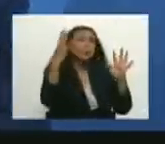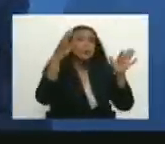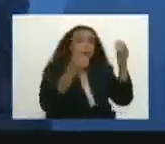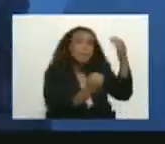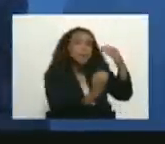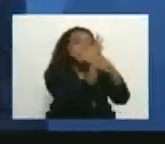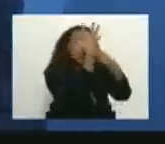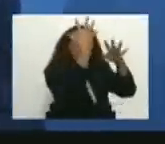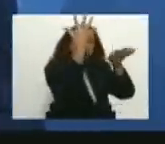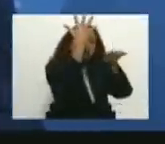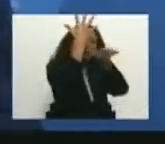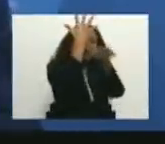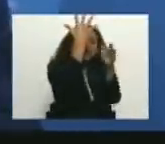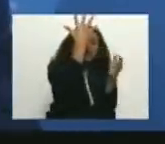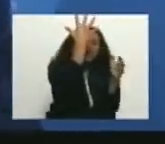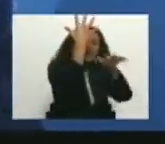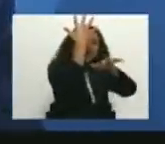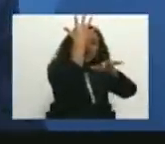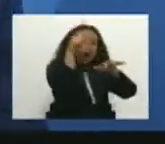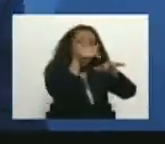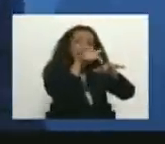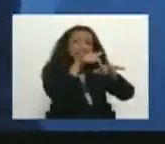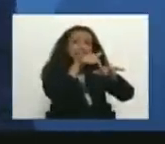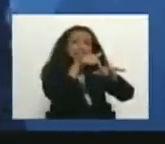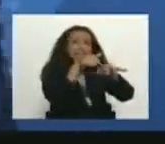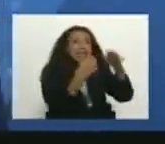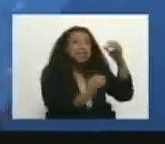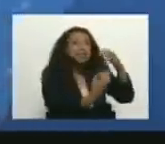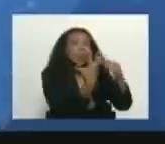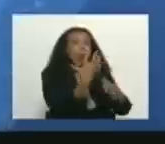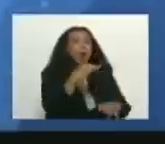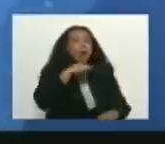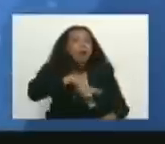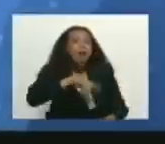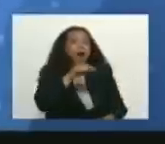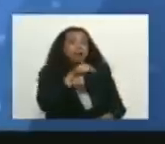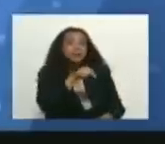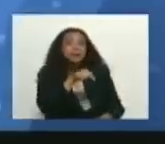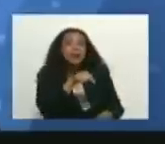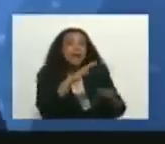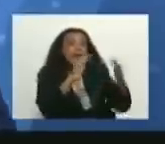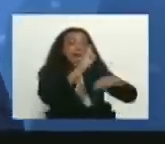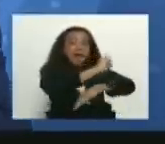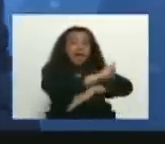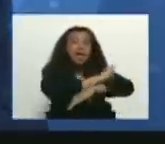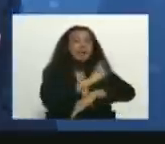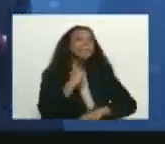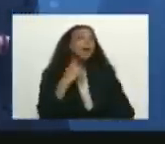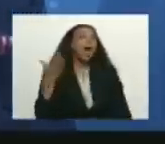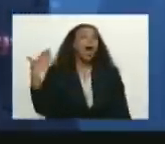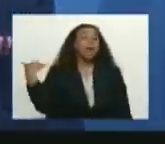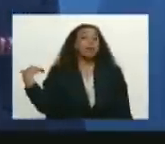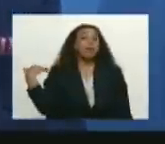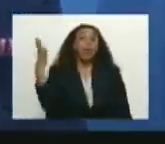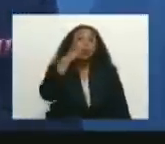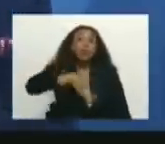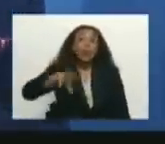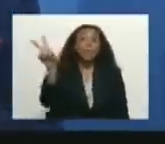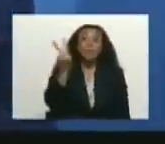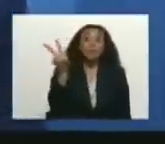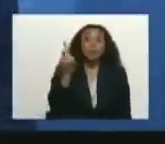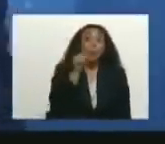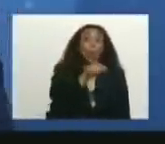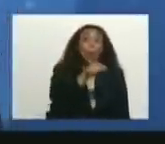árbol. Y tendríamos que revisar la historia, señor presidente, porque la iglesia más antigua en estructura del país es